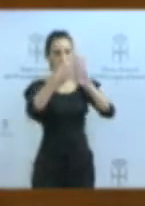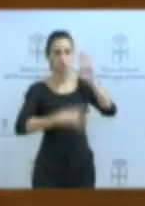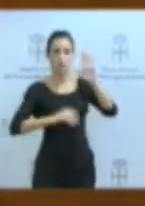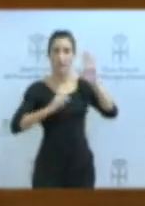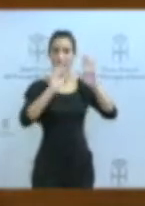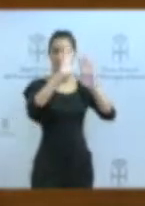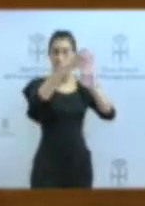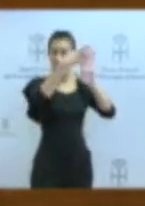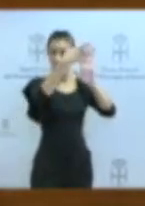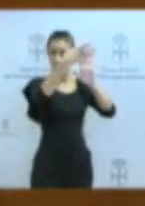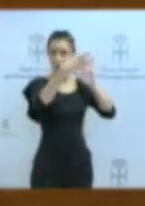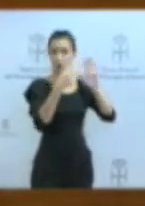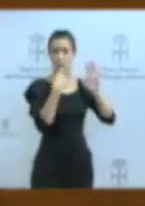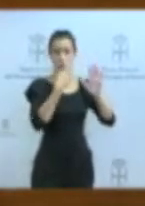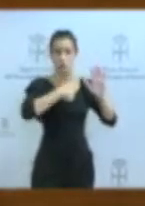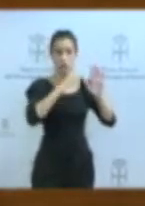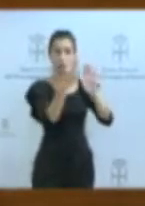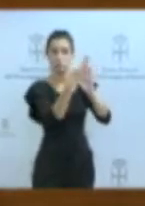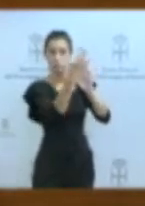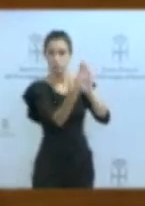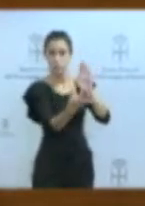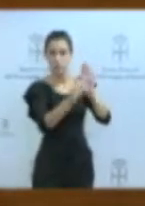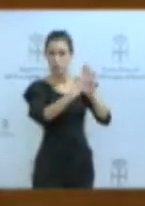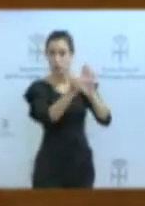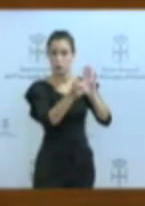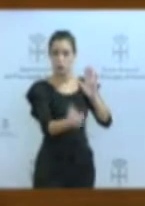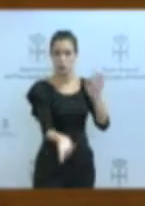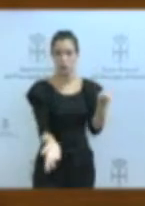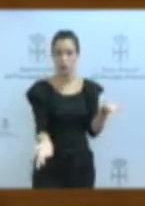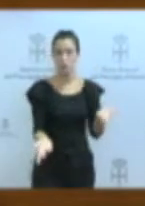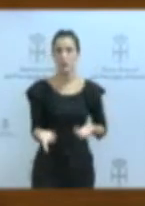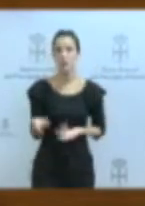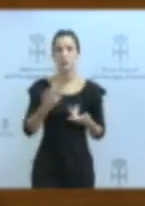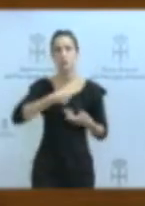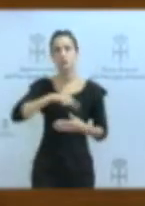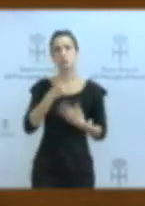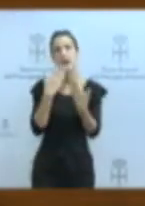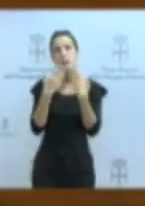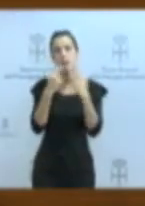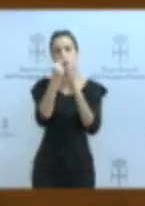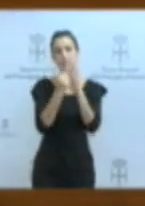otros. Estamos hablando de los datos disponibles del ejercicio cerrado